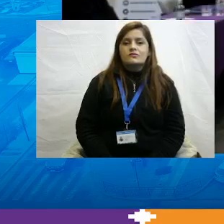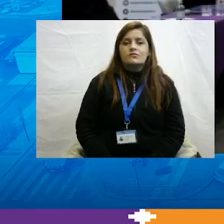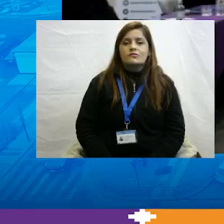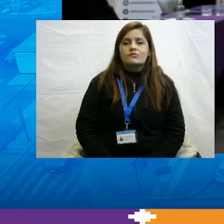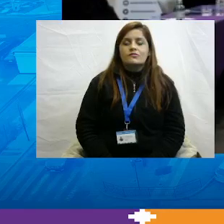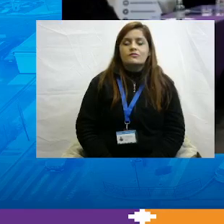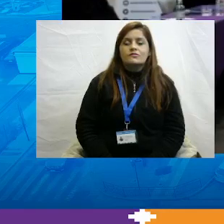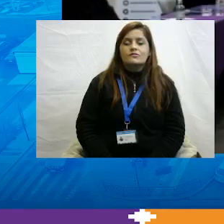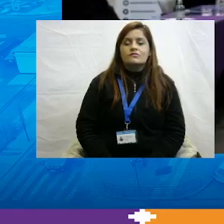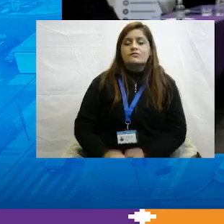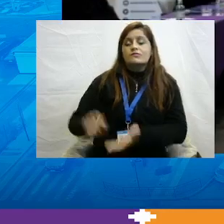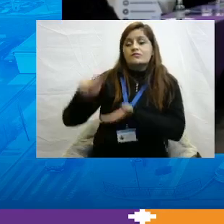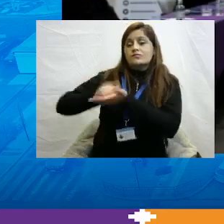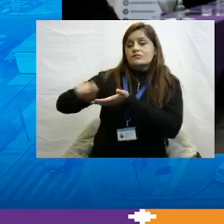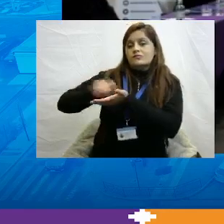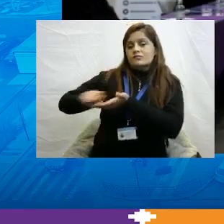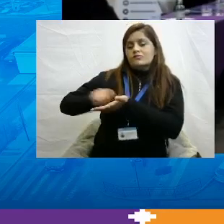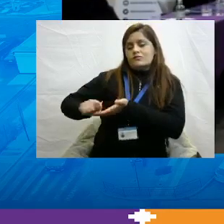Secretario.